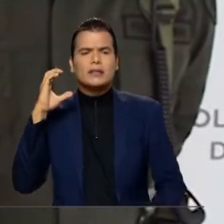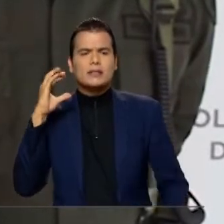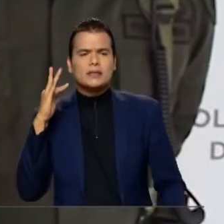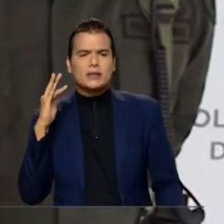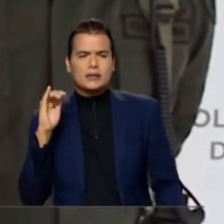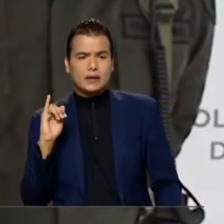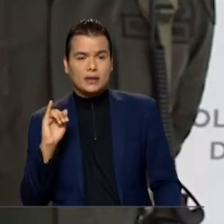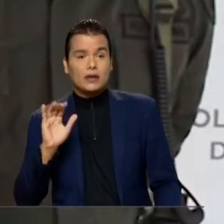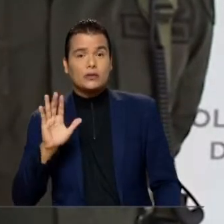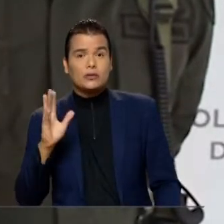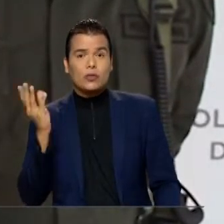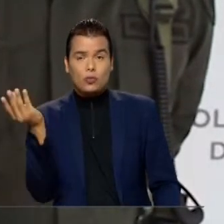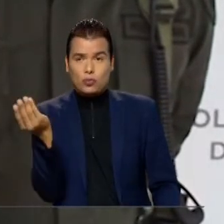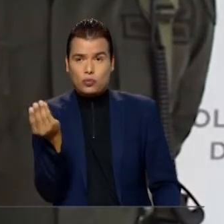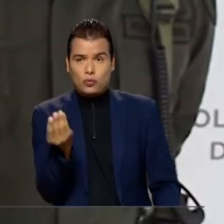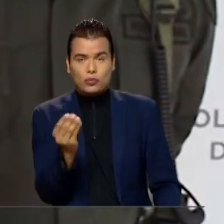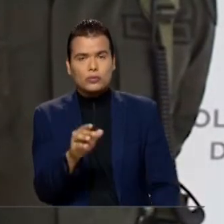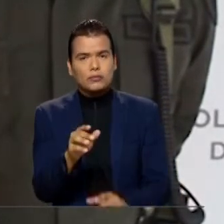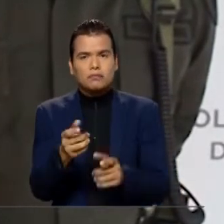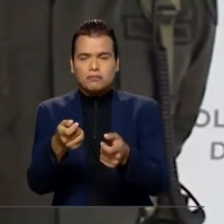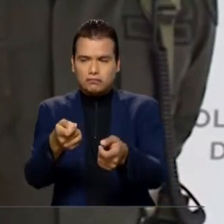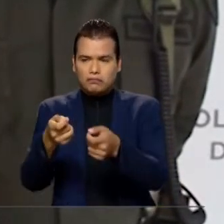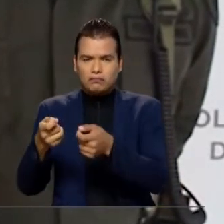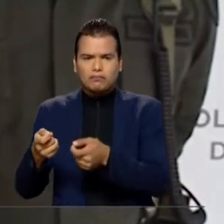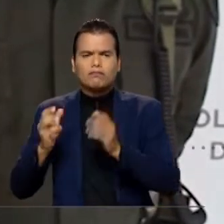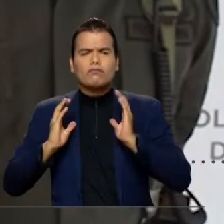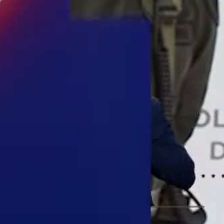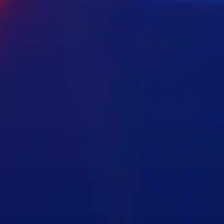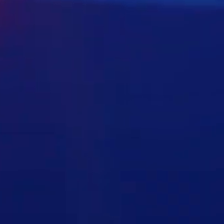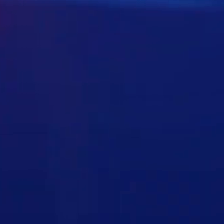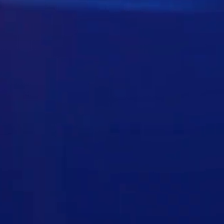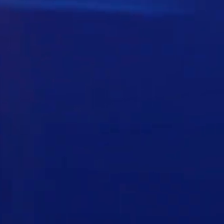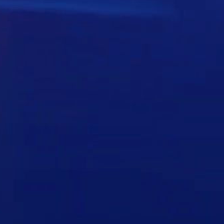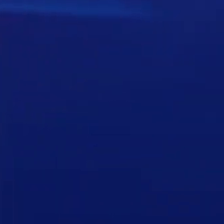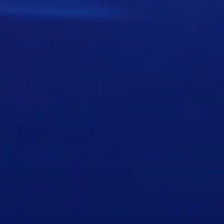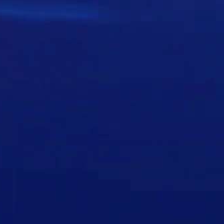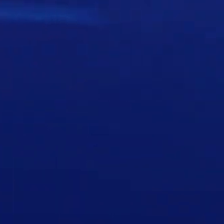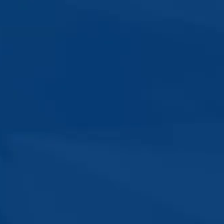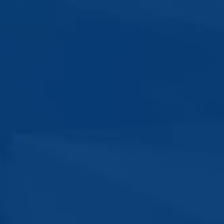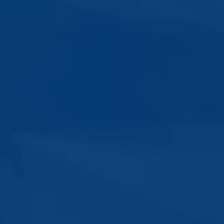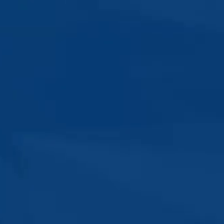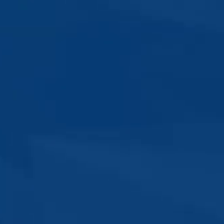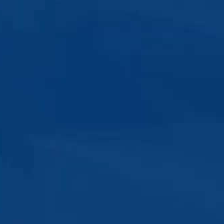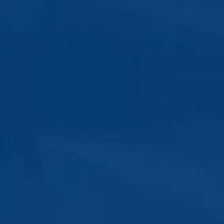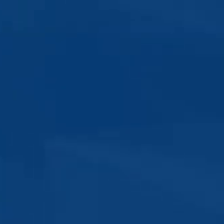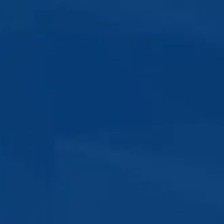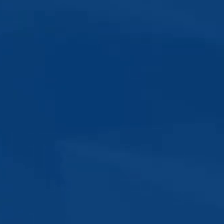Fiscalía General de la Nación para realizar los actos urgentes y la inspección técnica a cadáver.